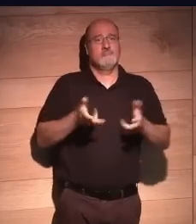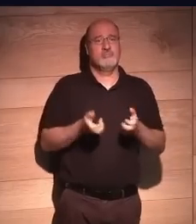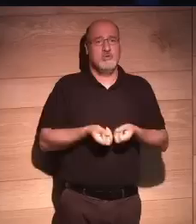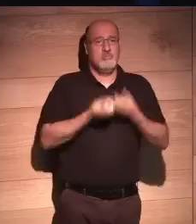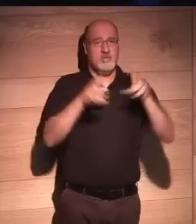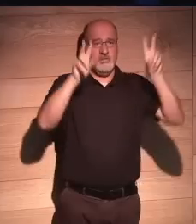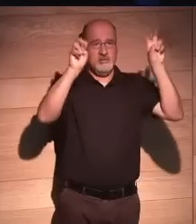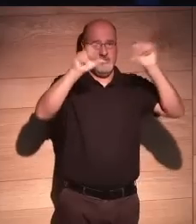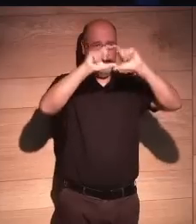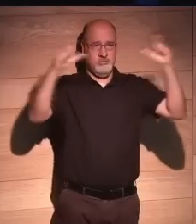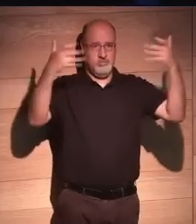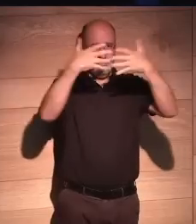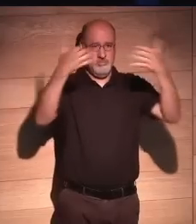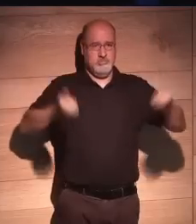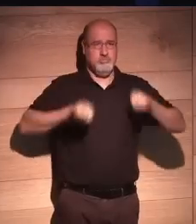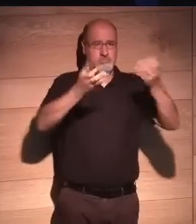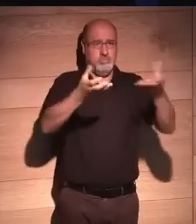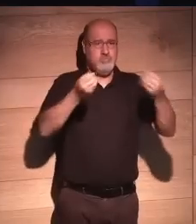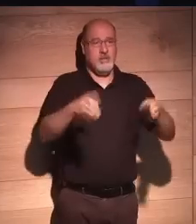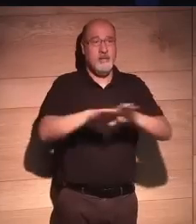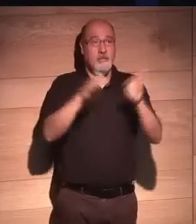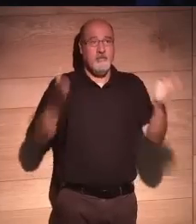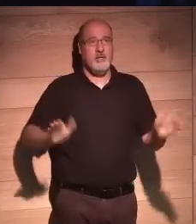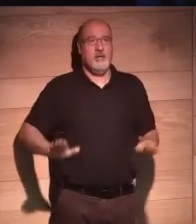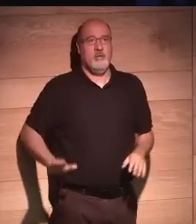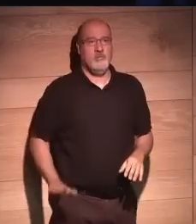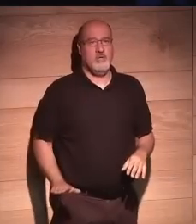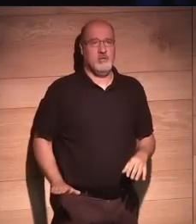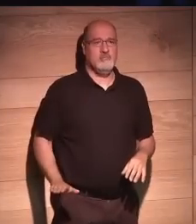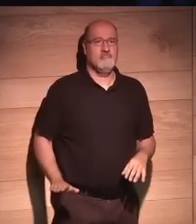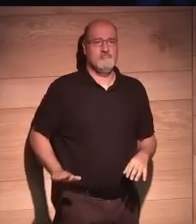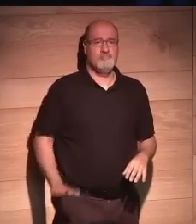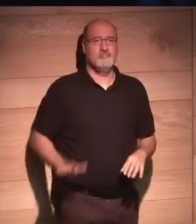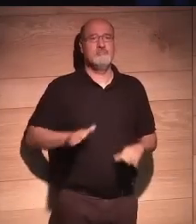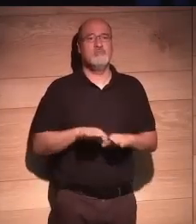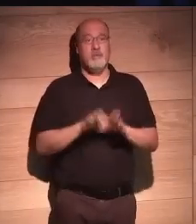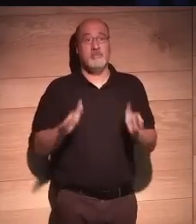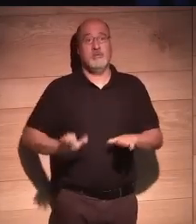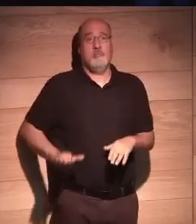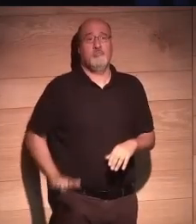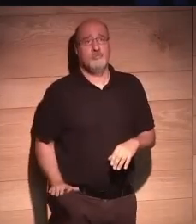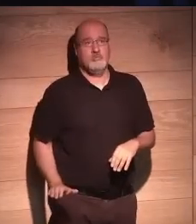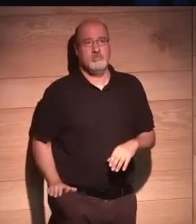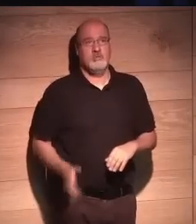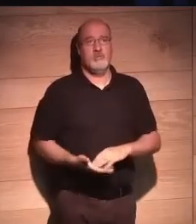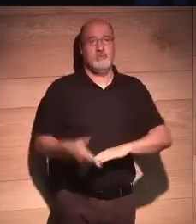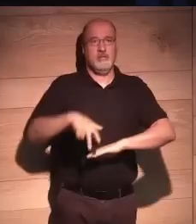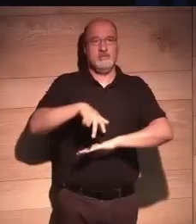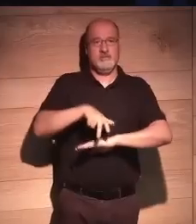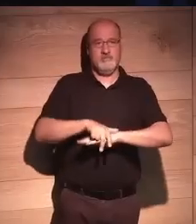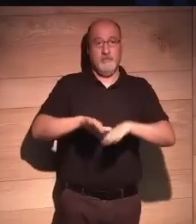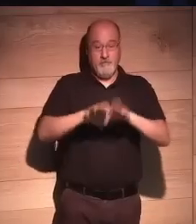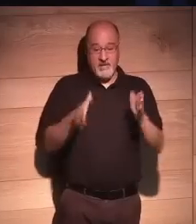me ponía de pie y me apoyé sobre la mesa porque está bien. Entonces, Claro. bueno, eso recibe muchas críticas porque me sentaba encima de la